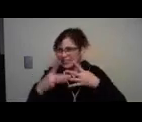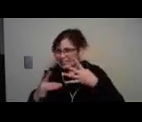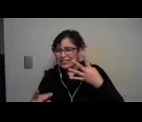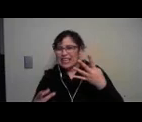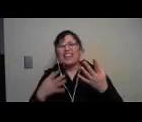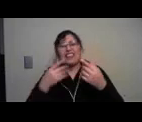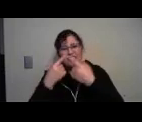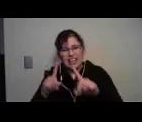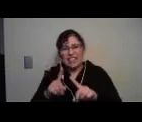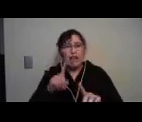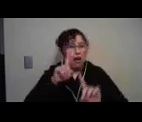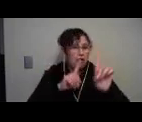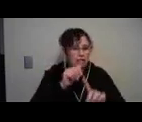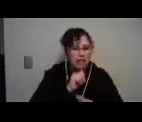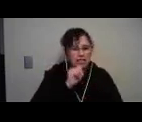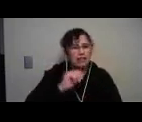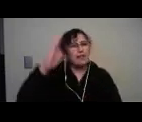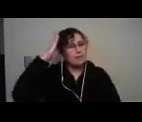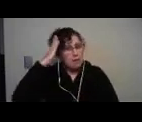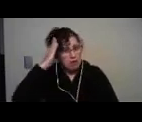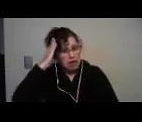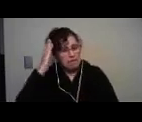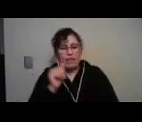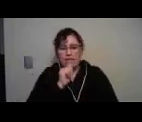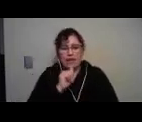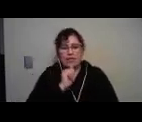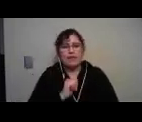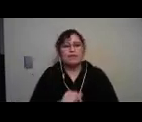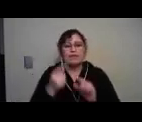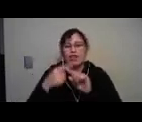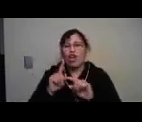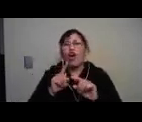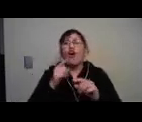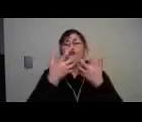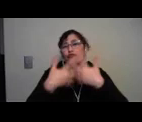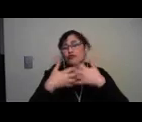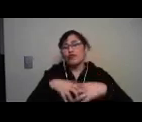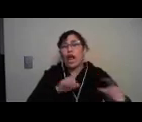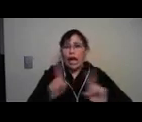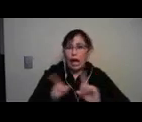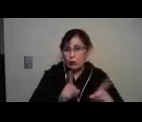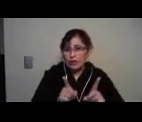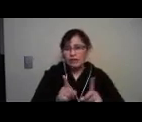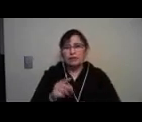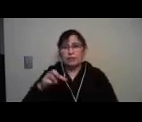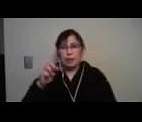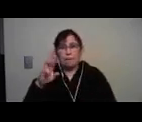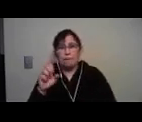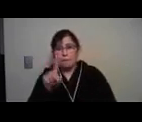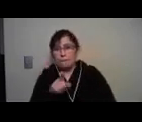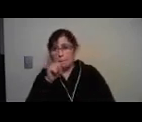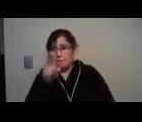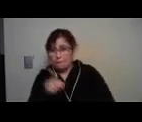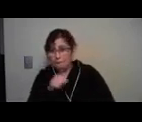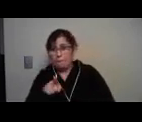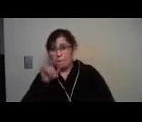nos quedan en definitiva memoria, funciones ejecutivas, praxia, y hablar de funciones,